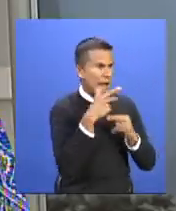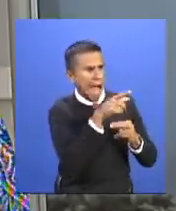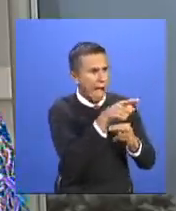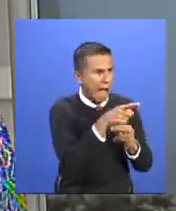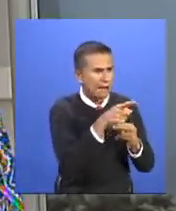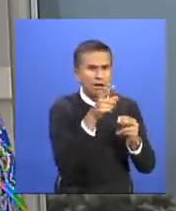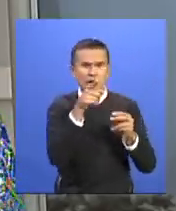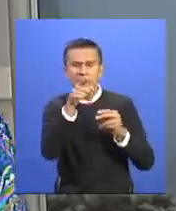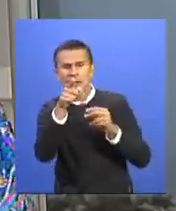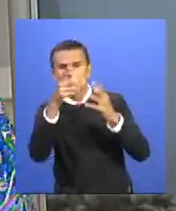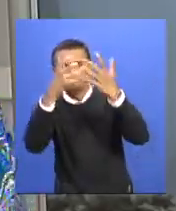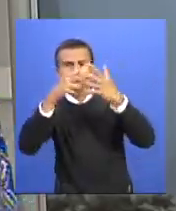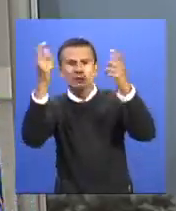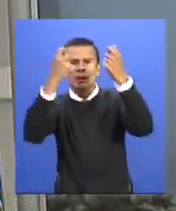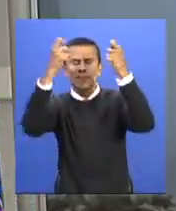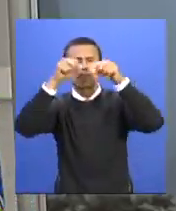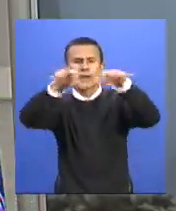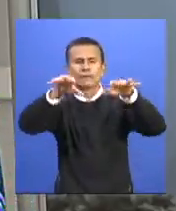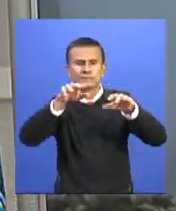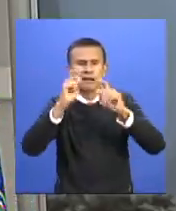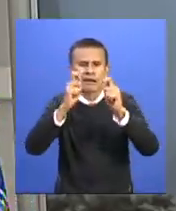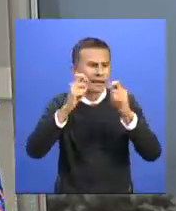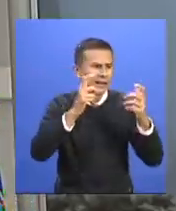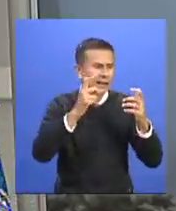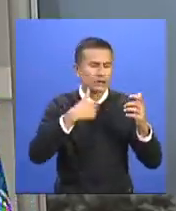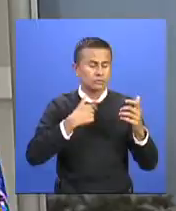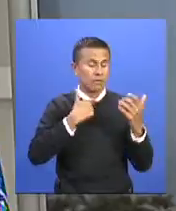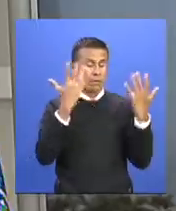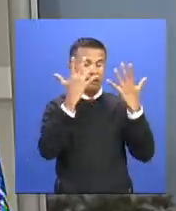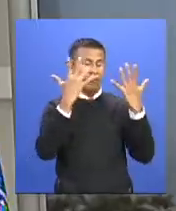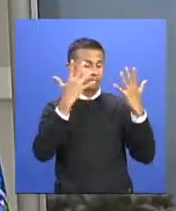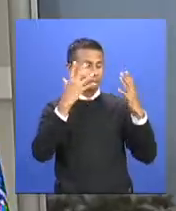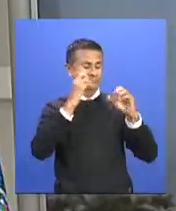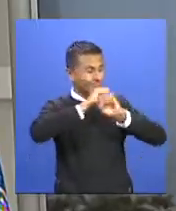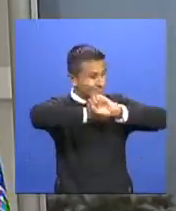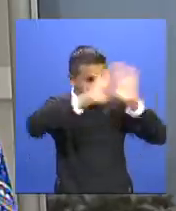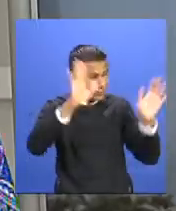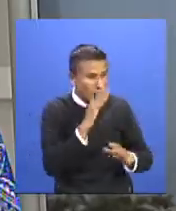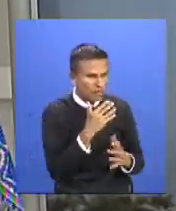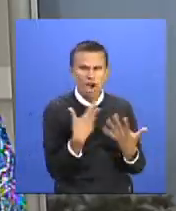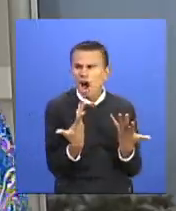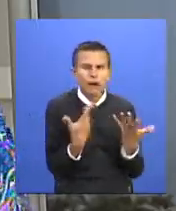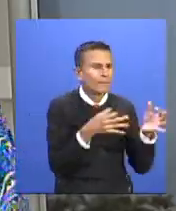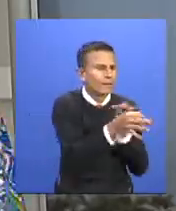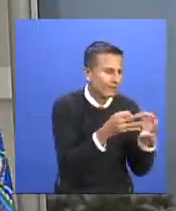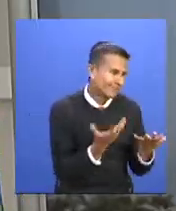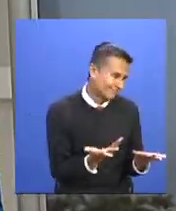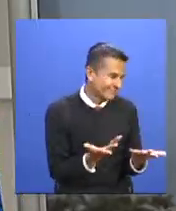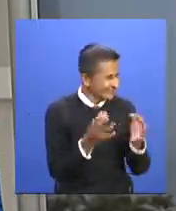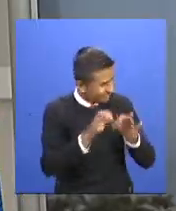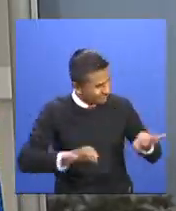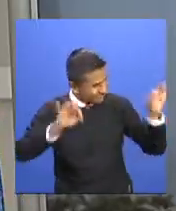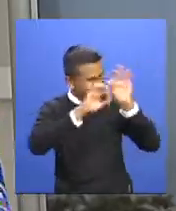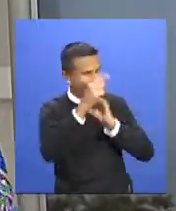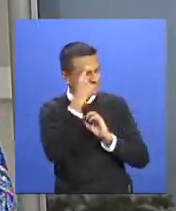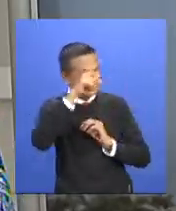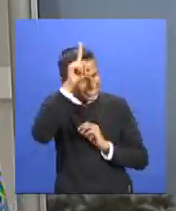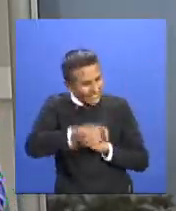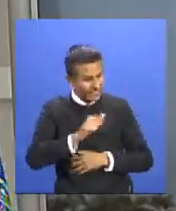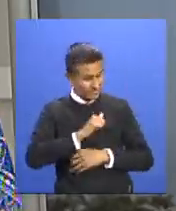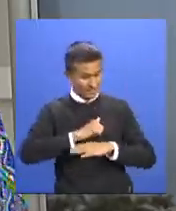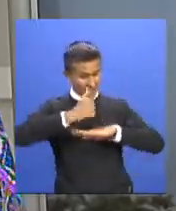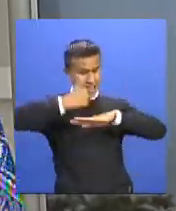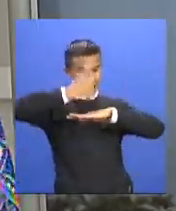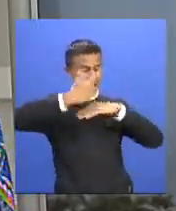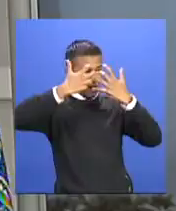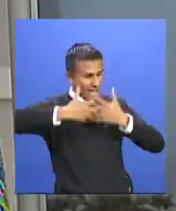¿No? Y si no lo tengo claro como publicista, no se lo voy a poder explicar. Entonces es tener claro cómo son esos actores de